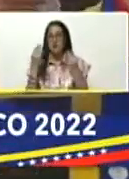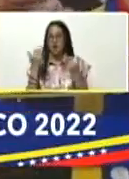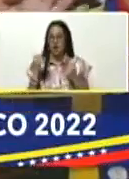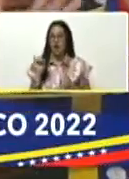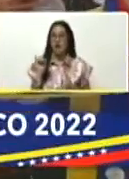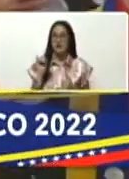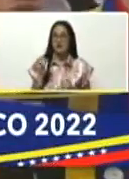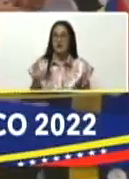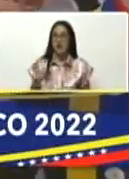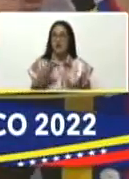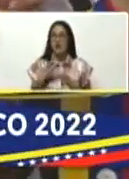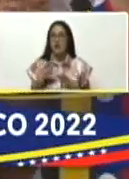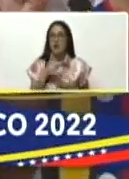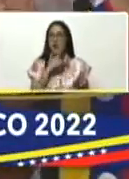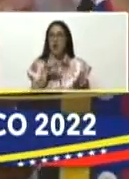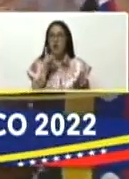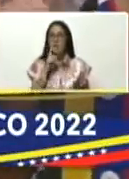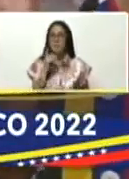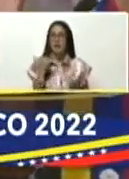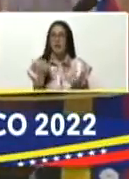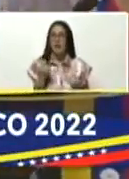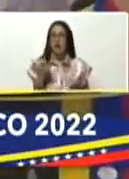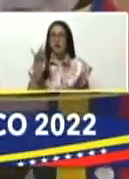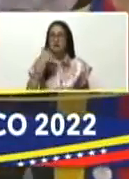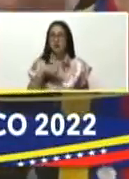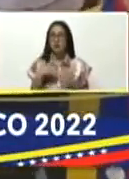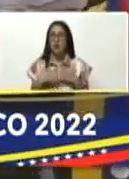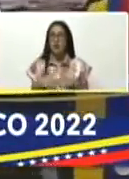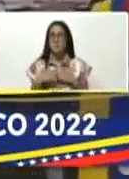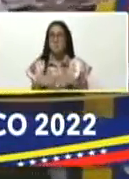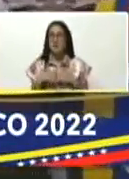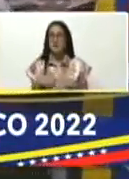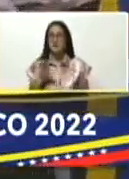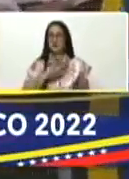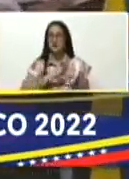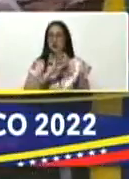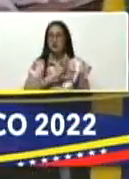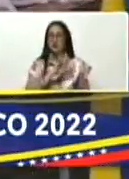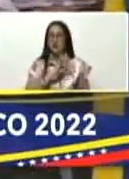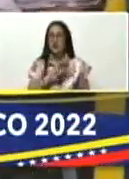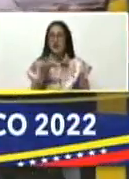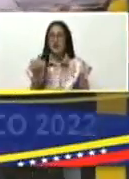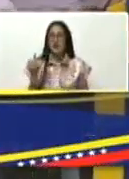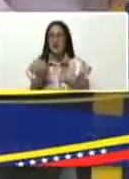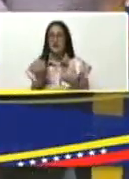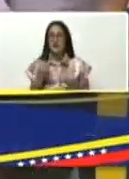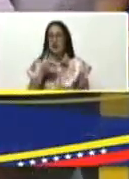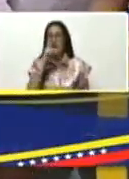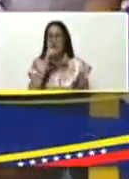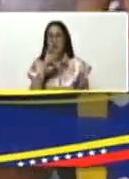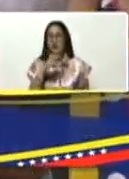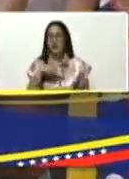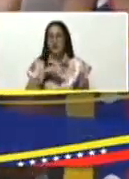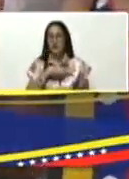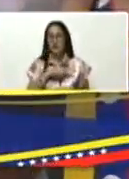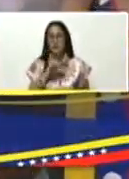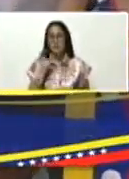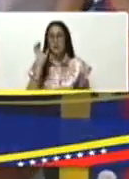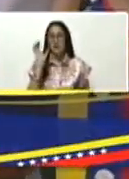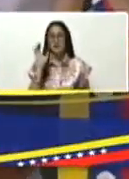nos dieron nombre. Ahora somos empresas sociales, la verdadera época de nuestro país,